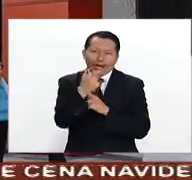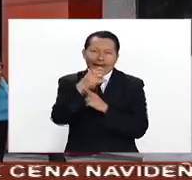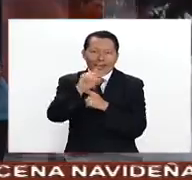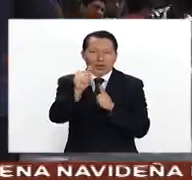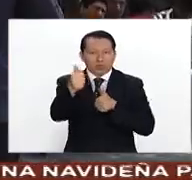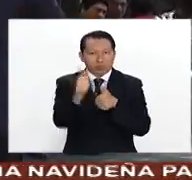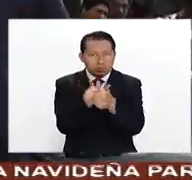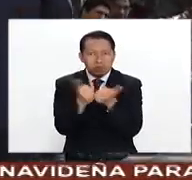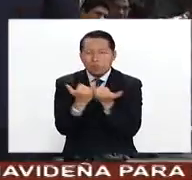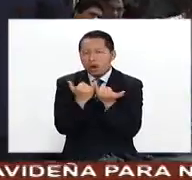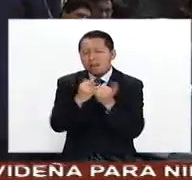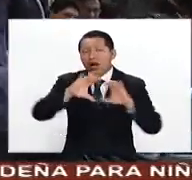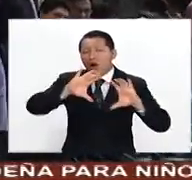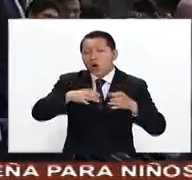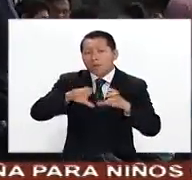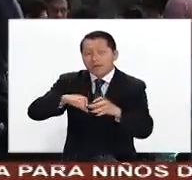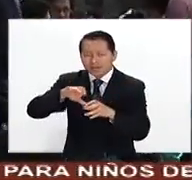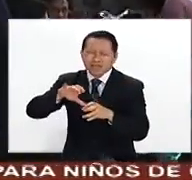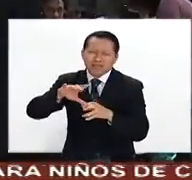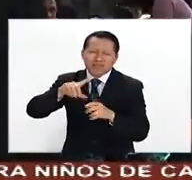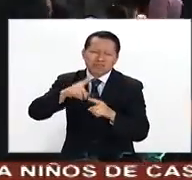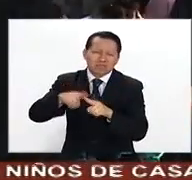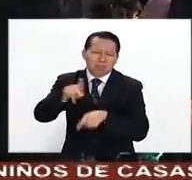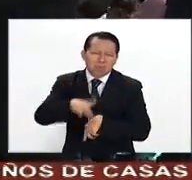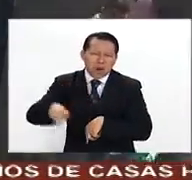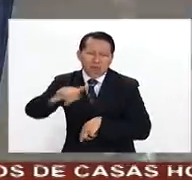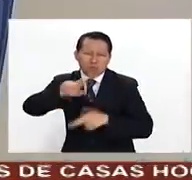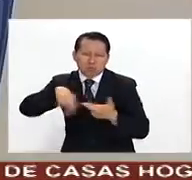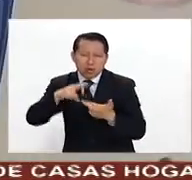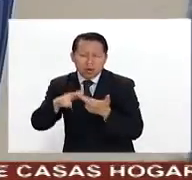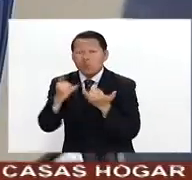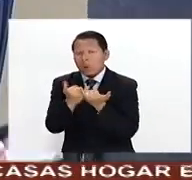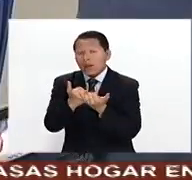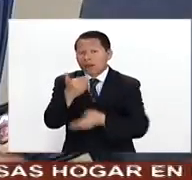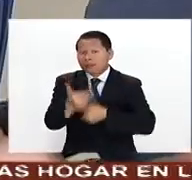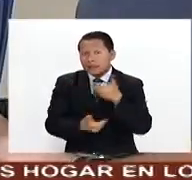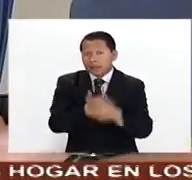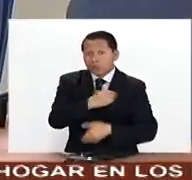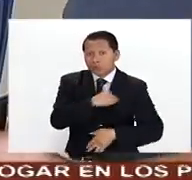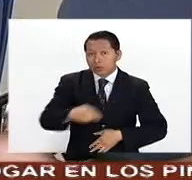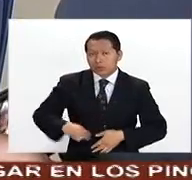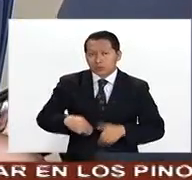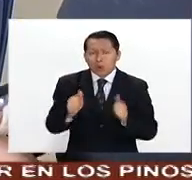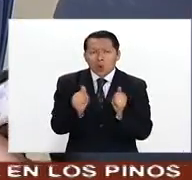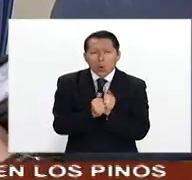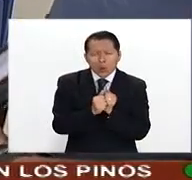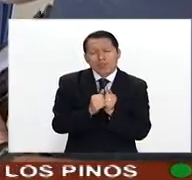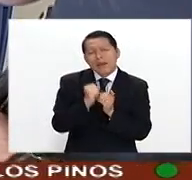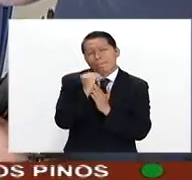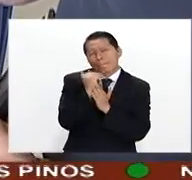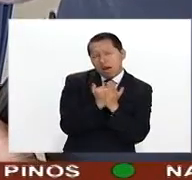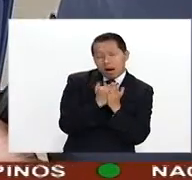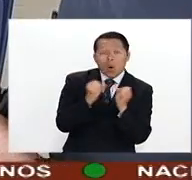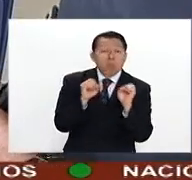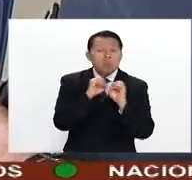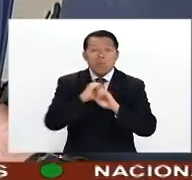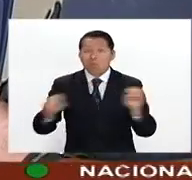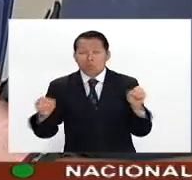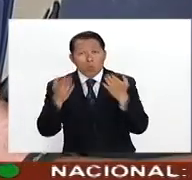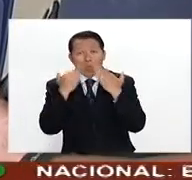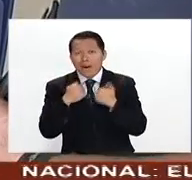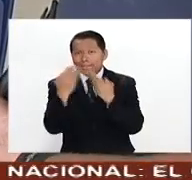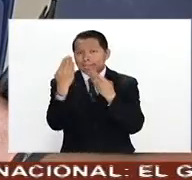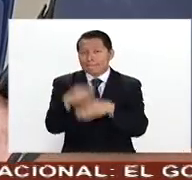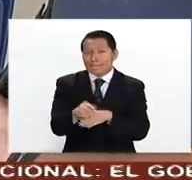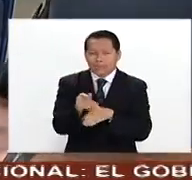en comunidades rurales, así como una expansión en la oferta de servicios a municipios con baja o nula presencia de sucursales